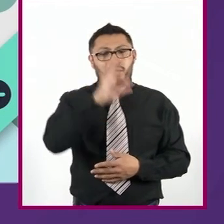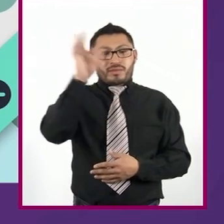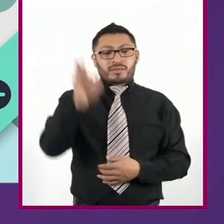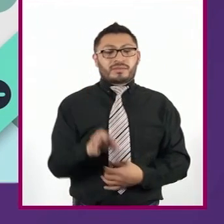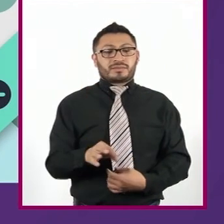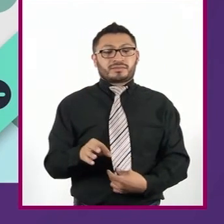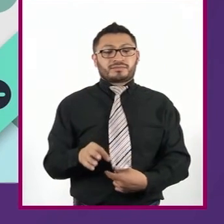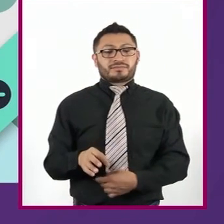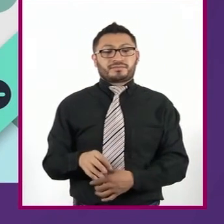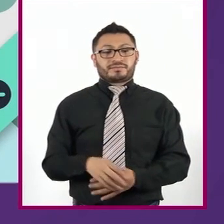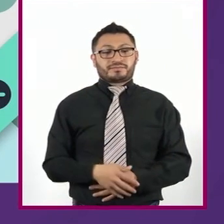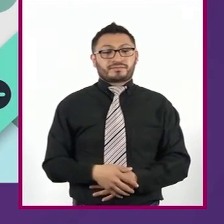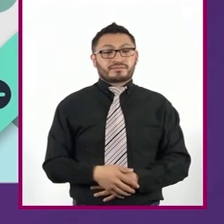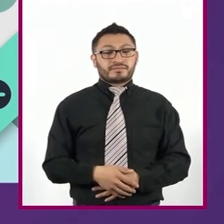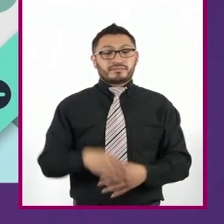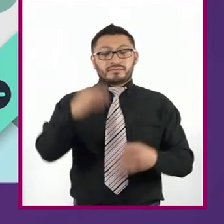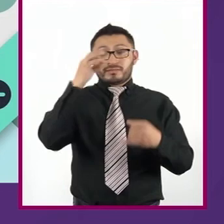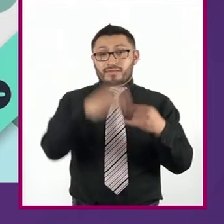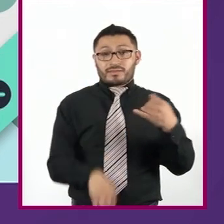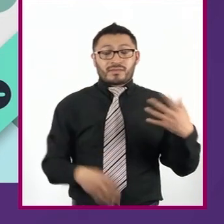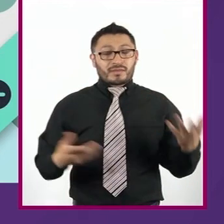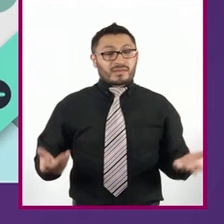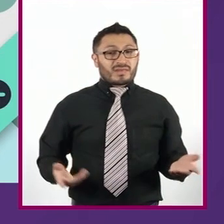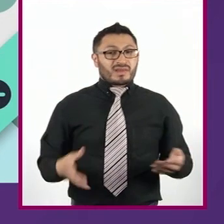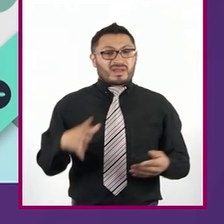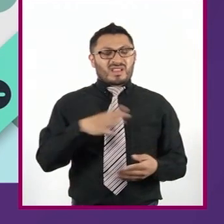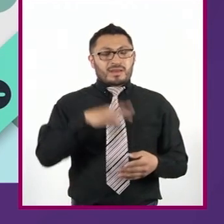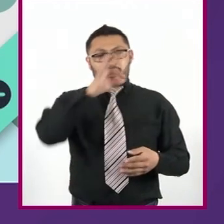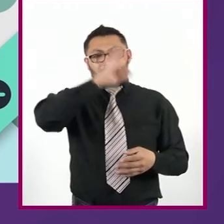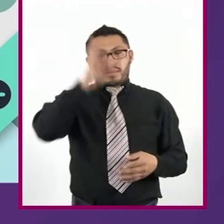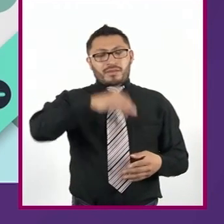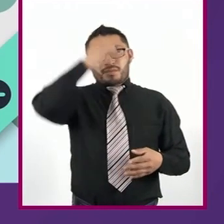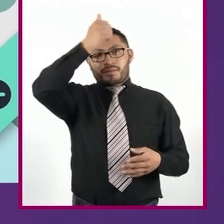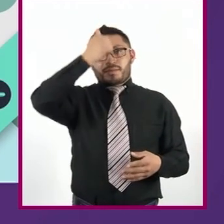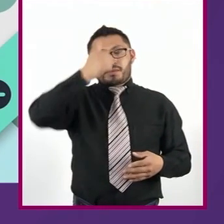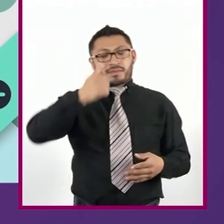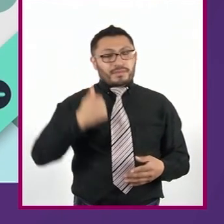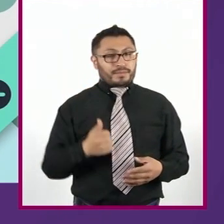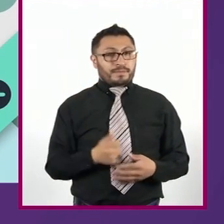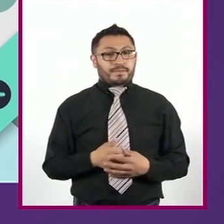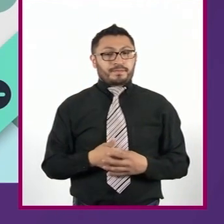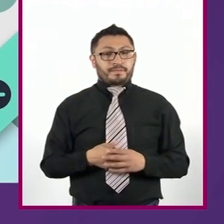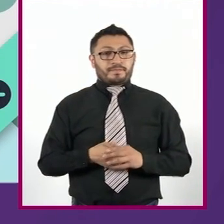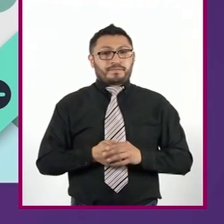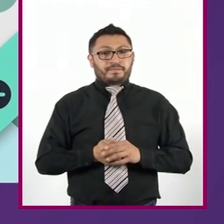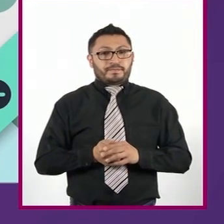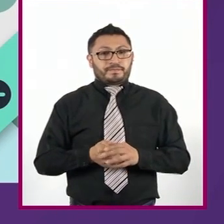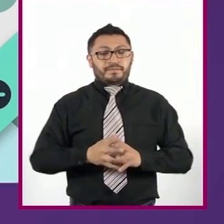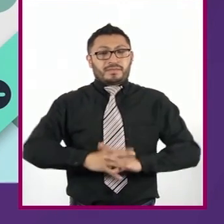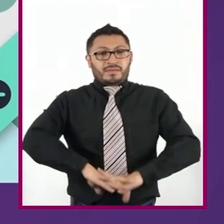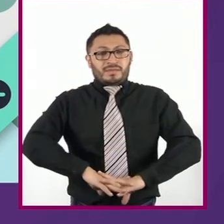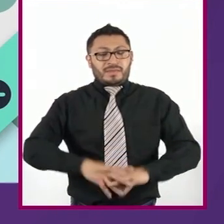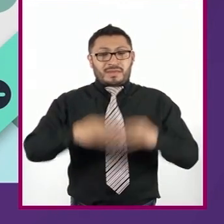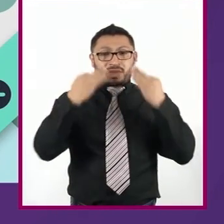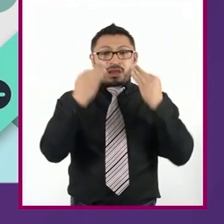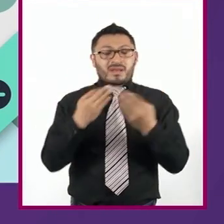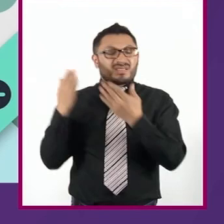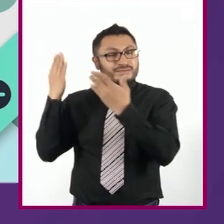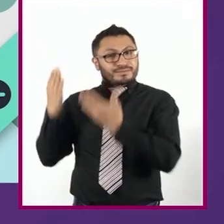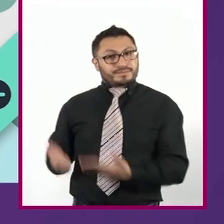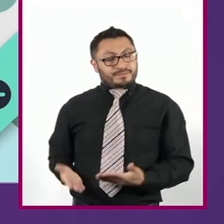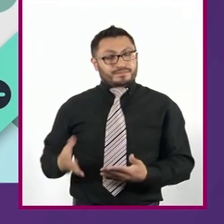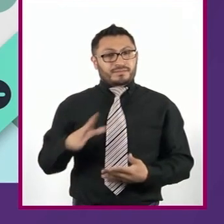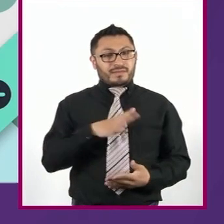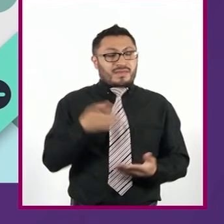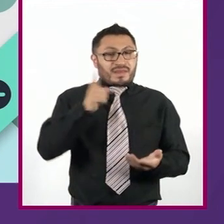18.2%. Finalmente, tenemos los porcentajes de las 4 propuestas y como podemos observar en